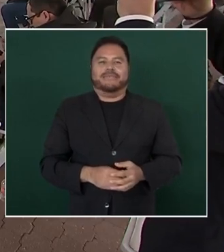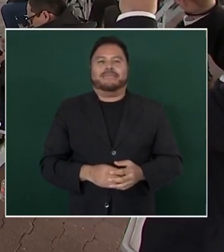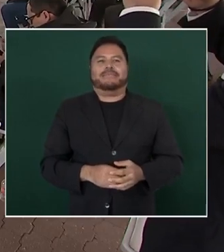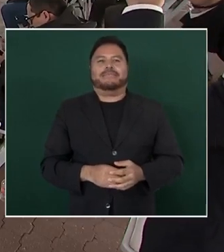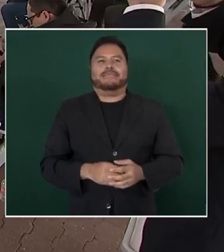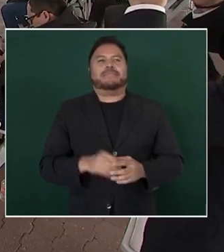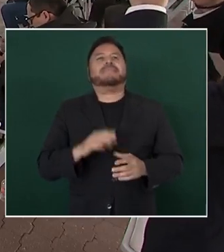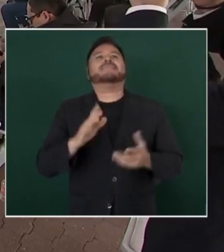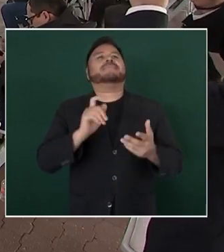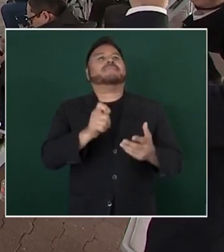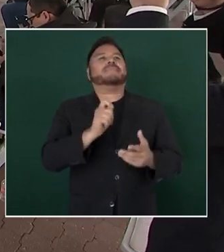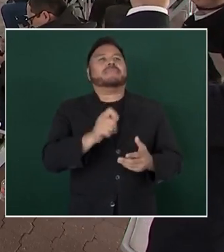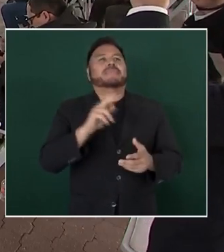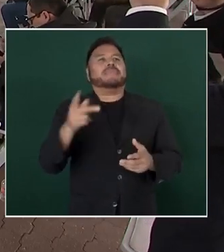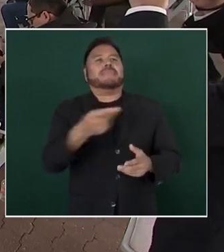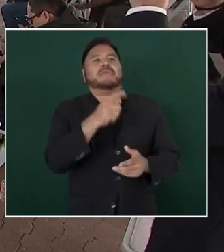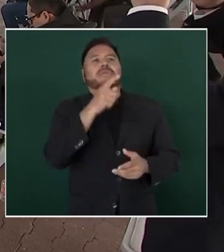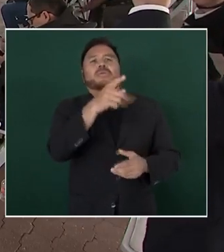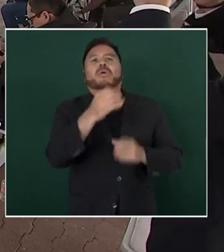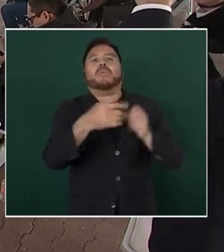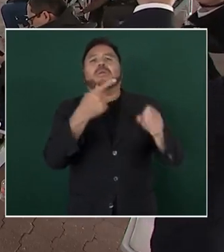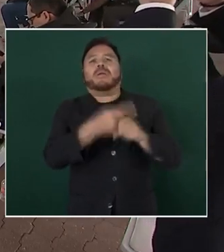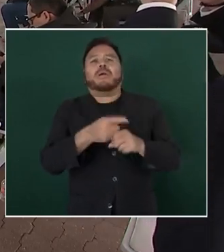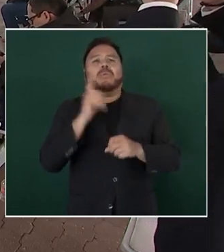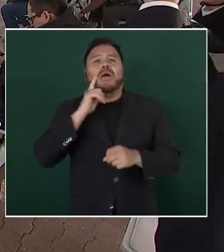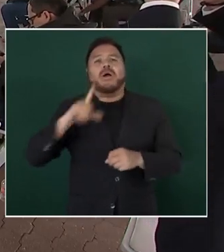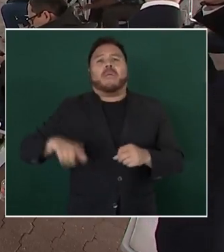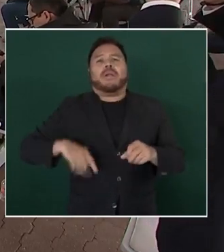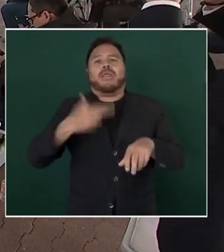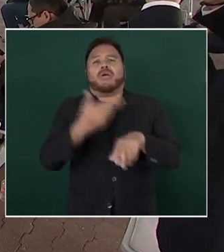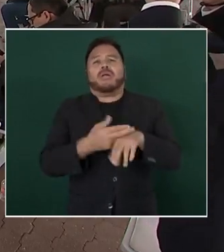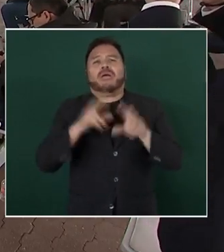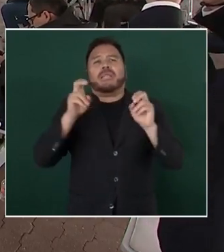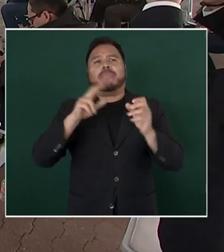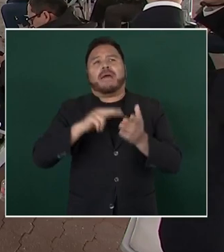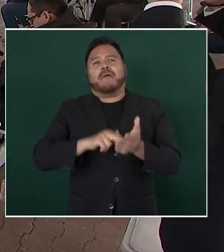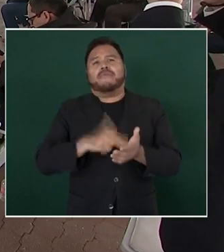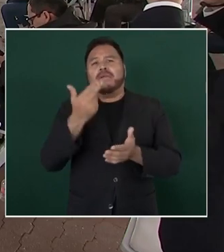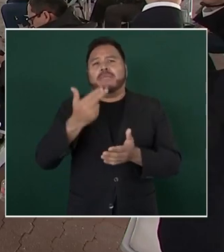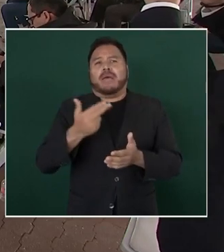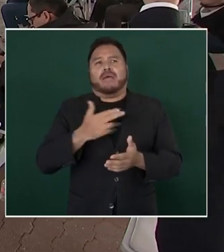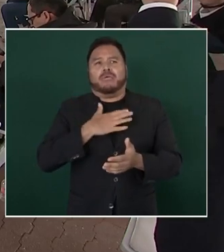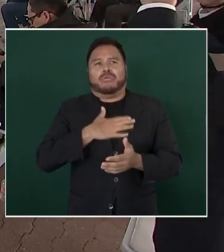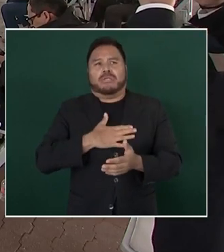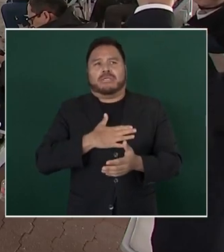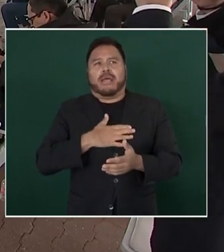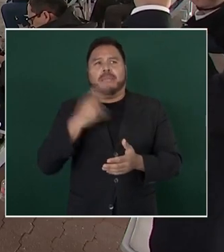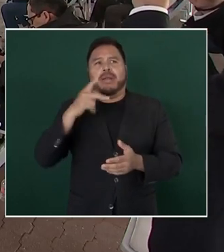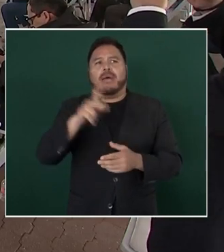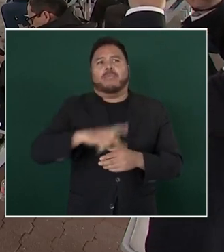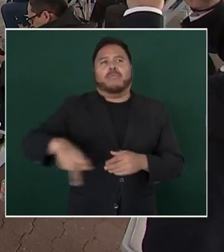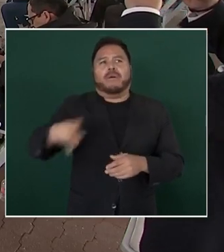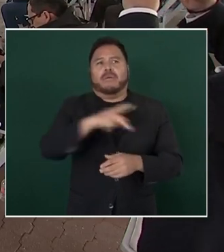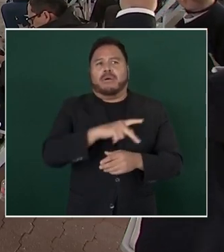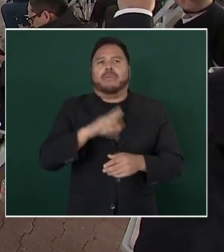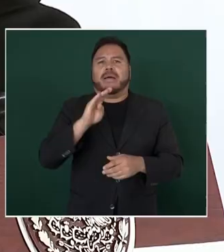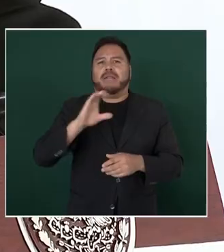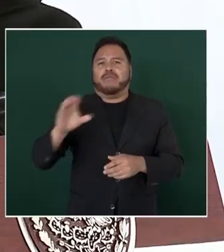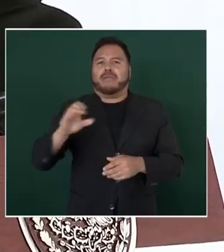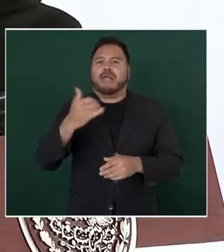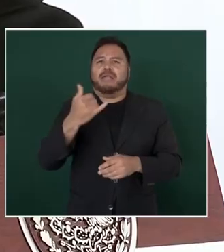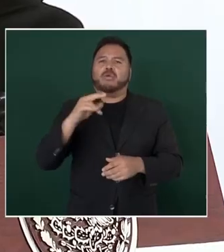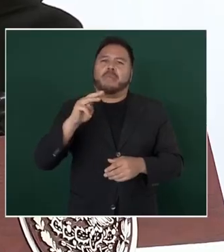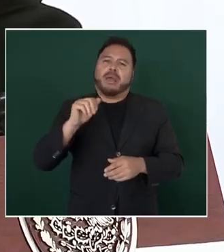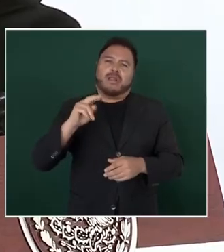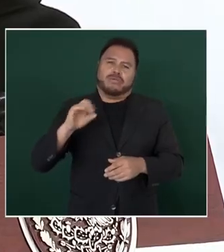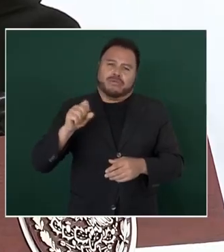¿Ha tenido oportunidad de hablar con la gobernadora sobre la firma del Plan de Justicia y Humano para los pueblos de Baja California, presidente? Sí, lo que